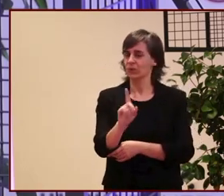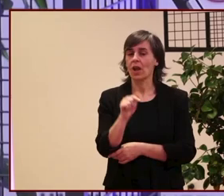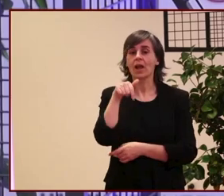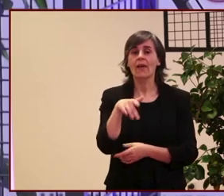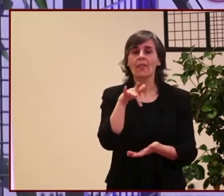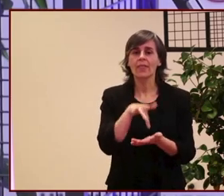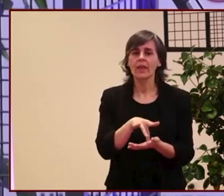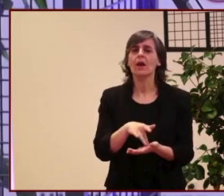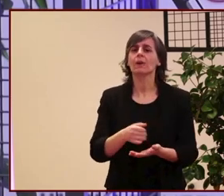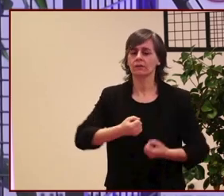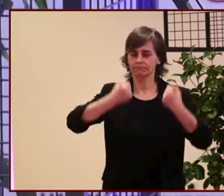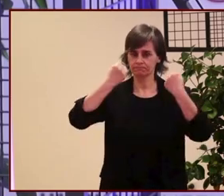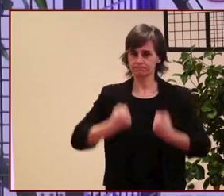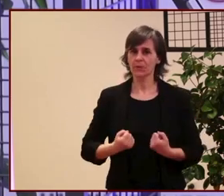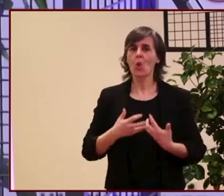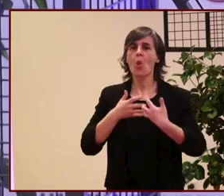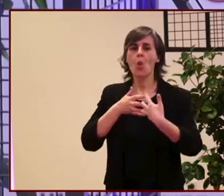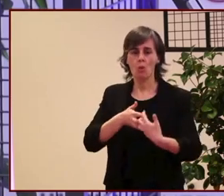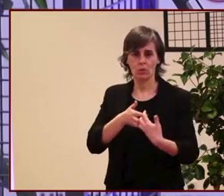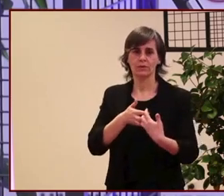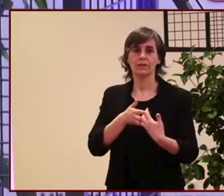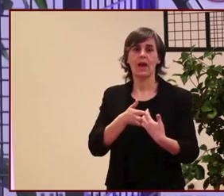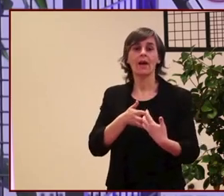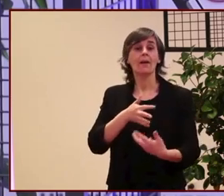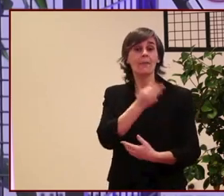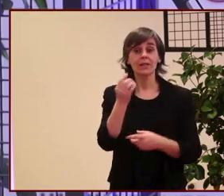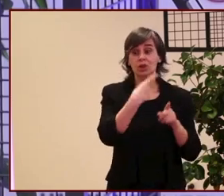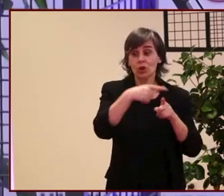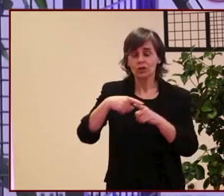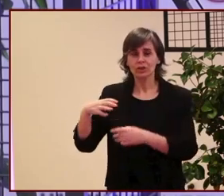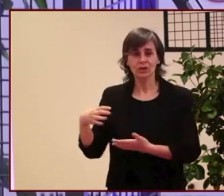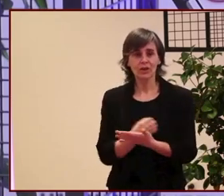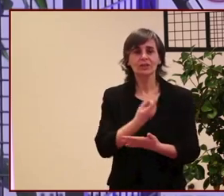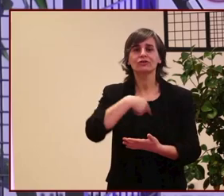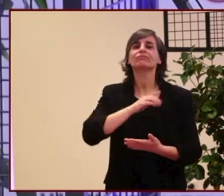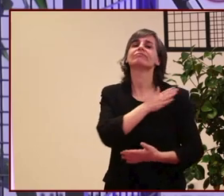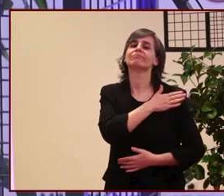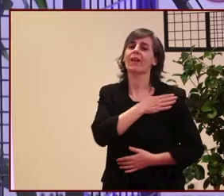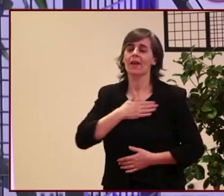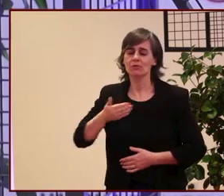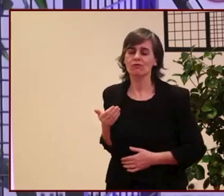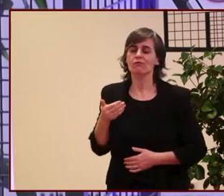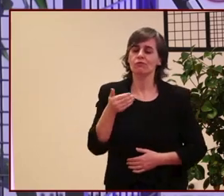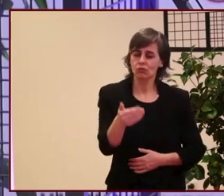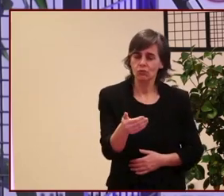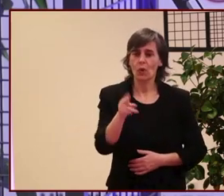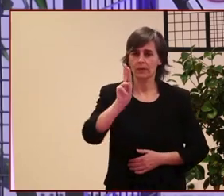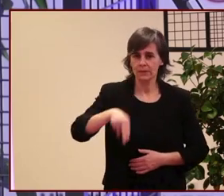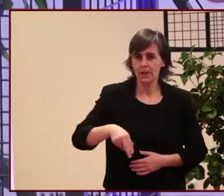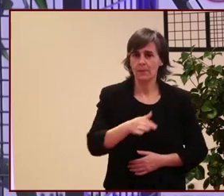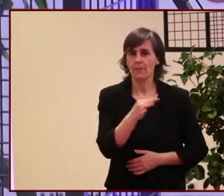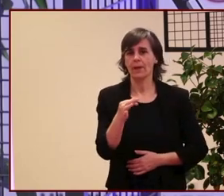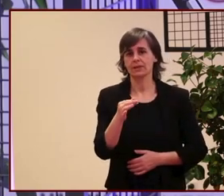afirmarnos en nuestras luchas y en todas las cosas que queremos ser y tener